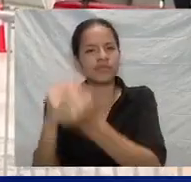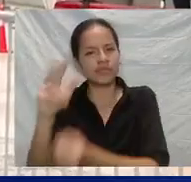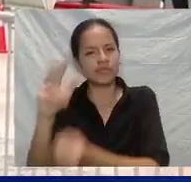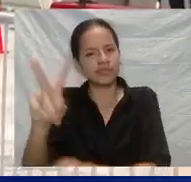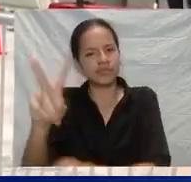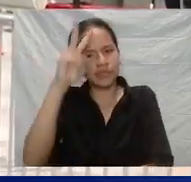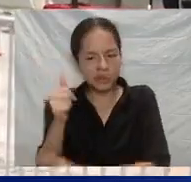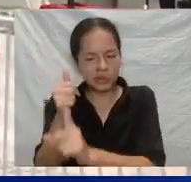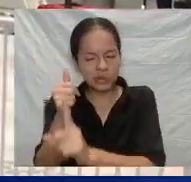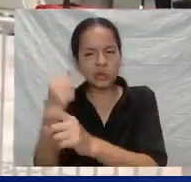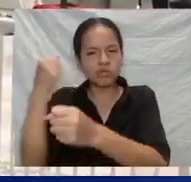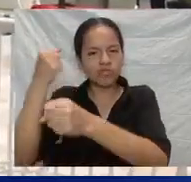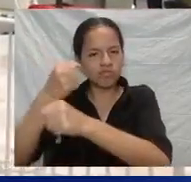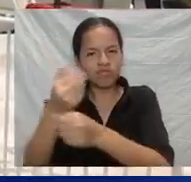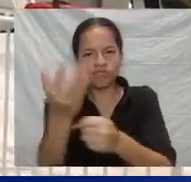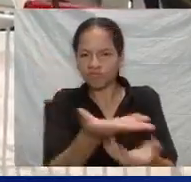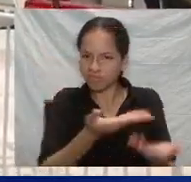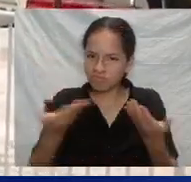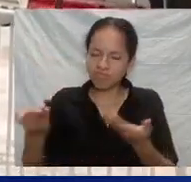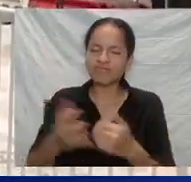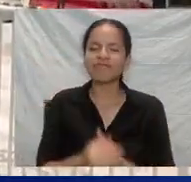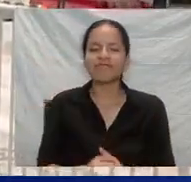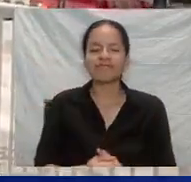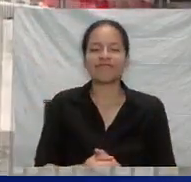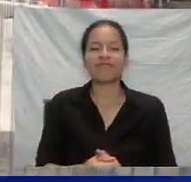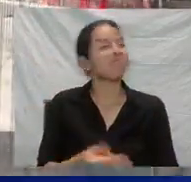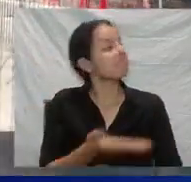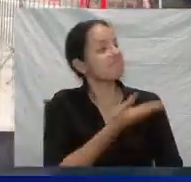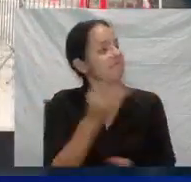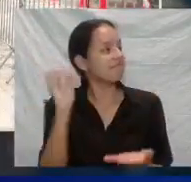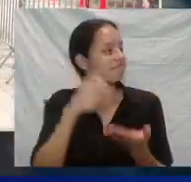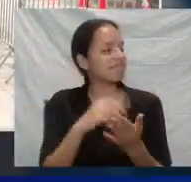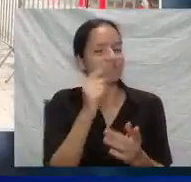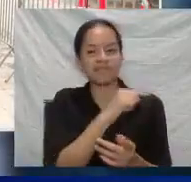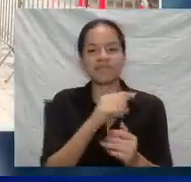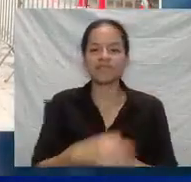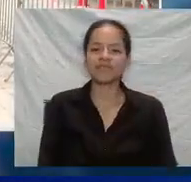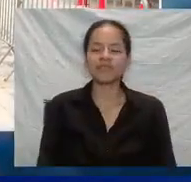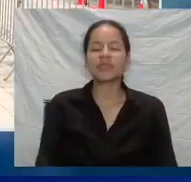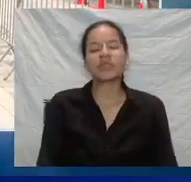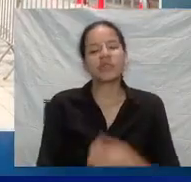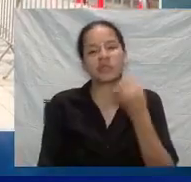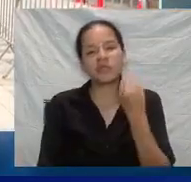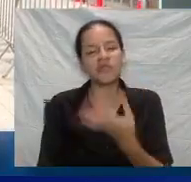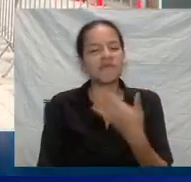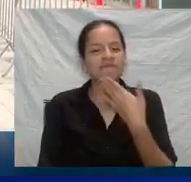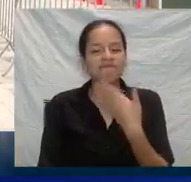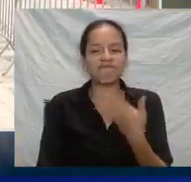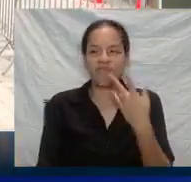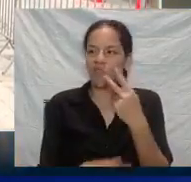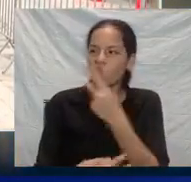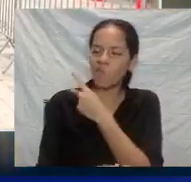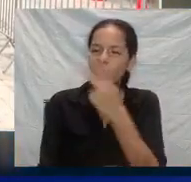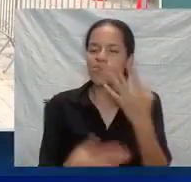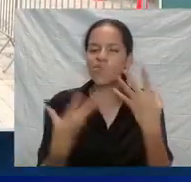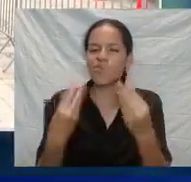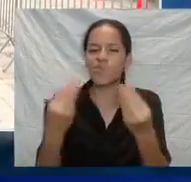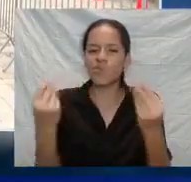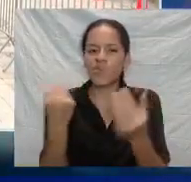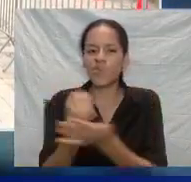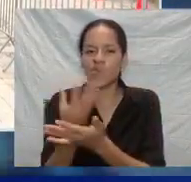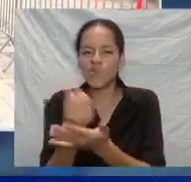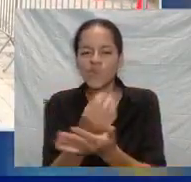helen es silvia pérez o con ustedes compañeras que tal rock y muchos productos también para ir a comprar a